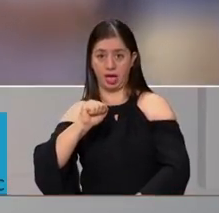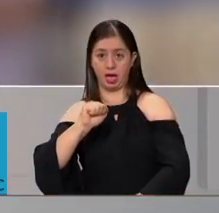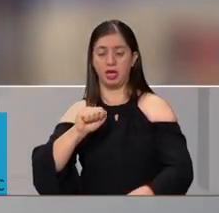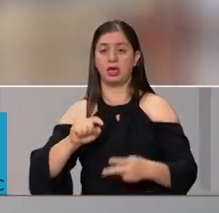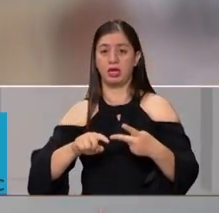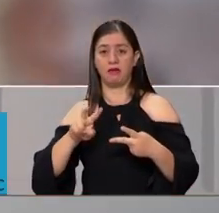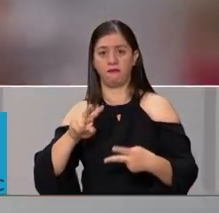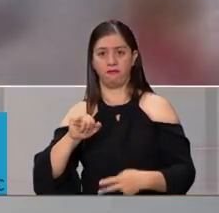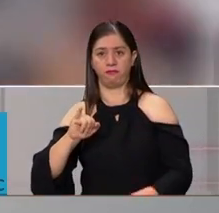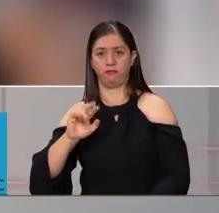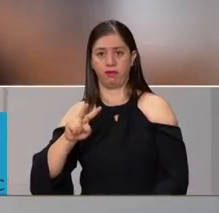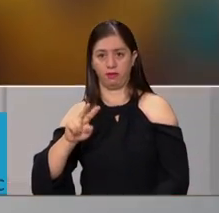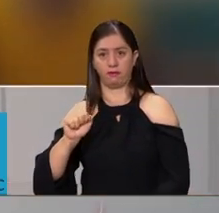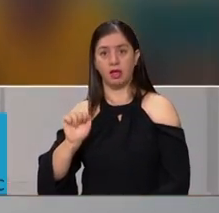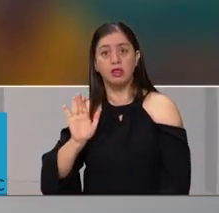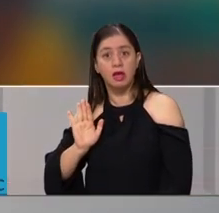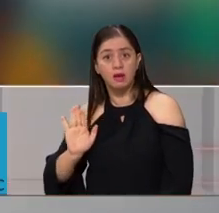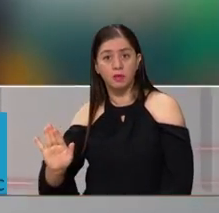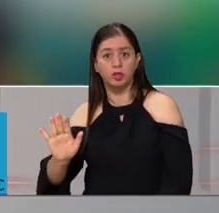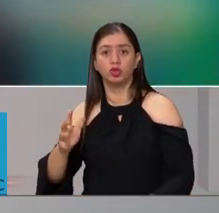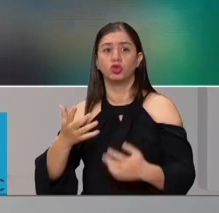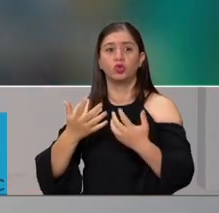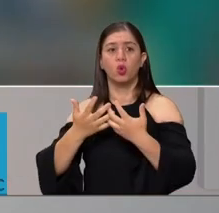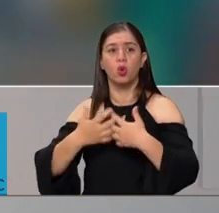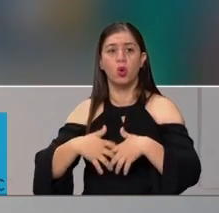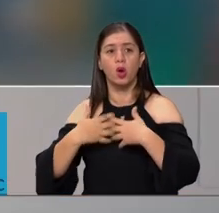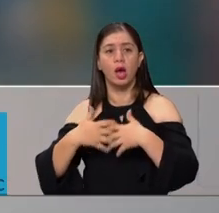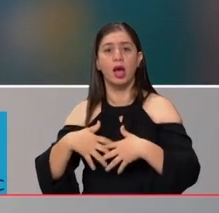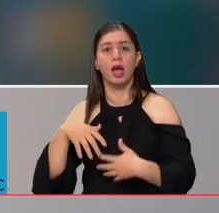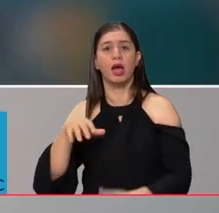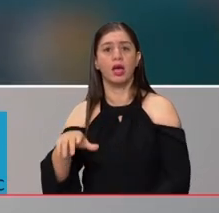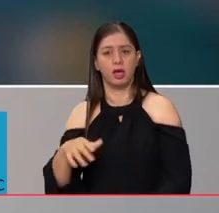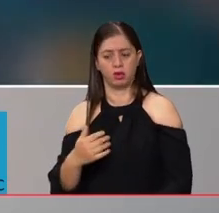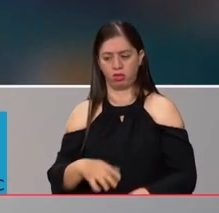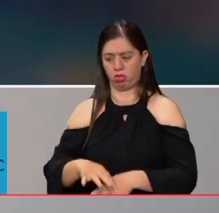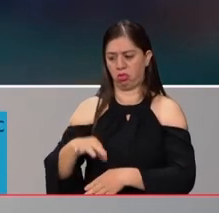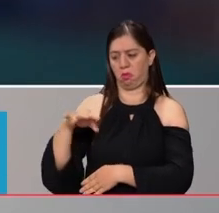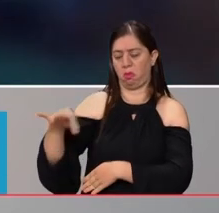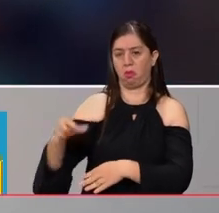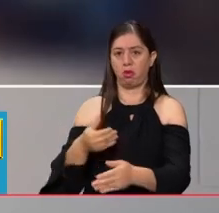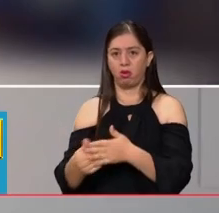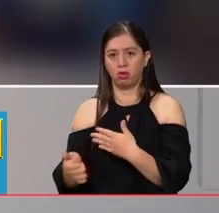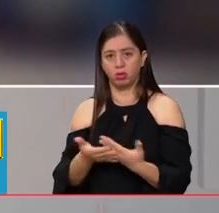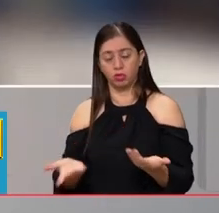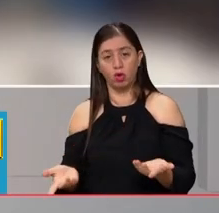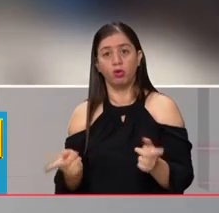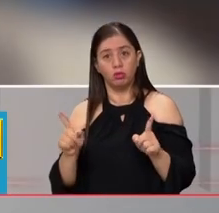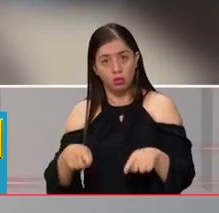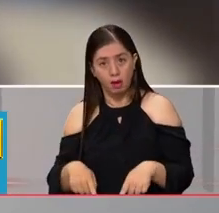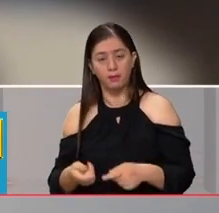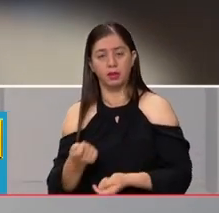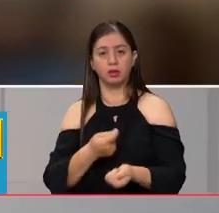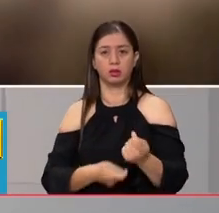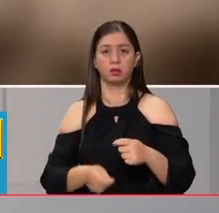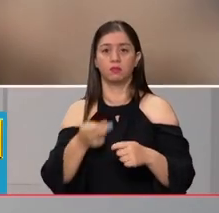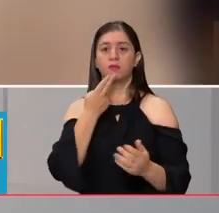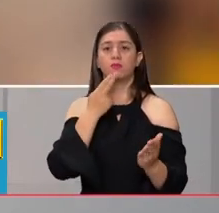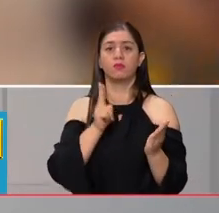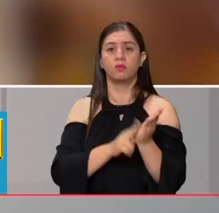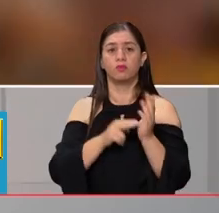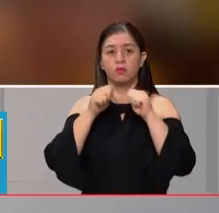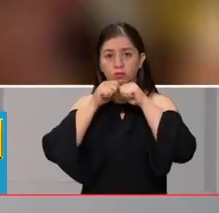ha tenido en cuenta su gremio, el de las agencias de viajes, y no los dejen por fuera del negocio. Recordemos que a través de un comunicado